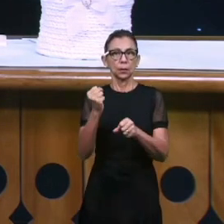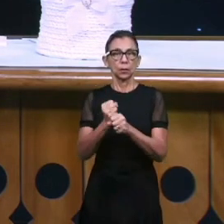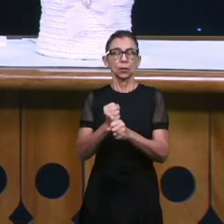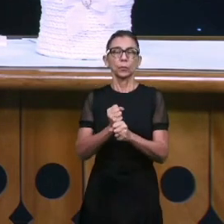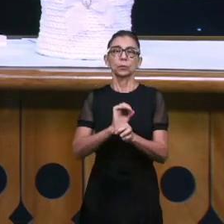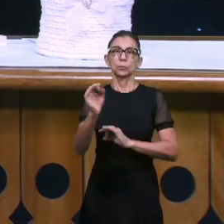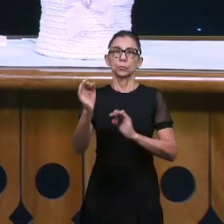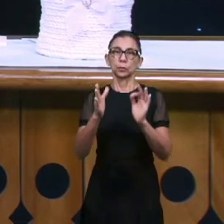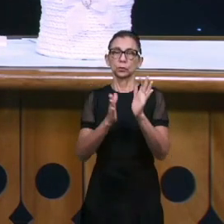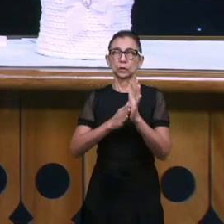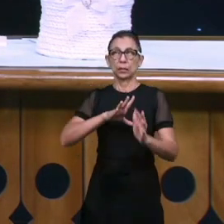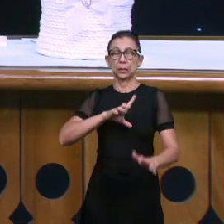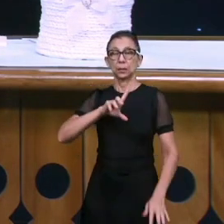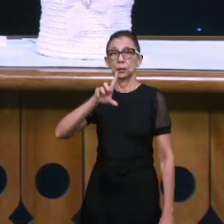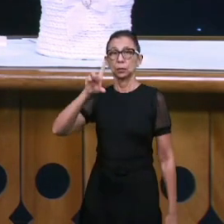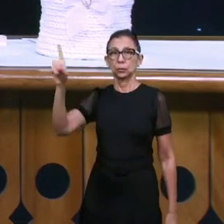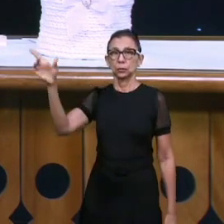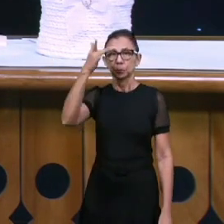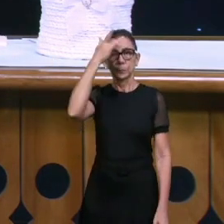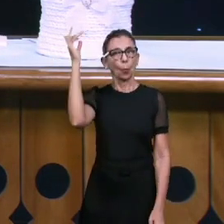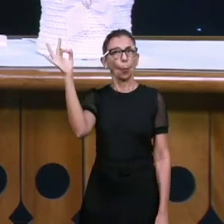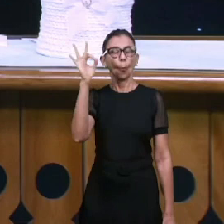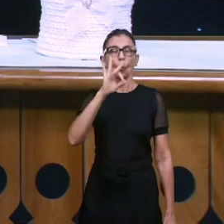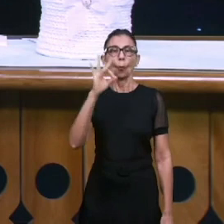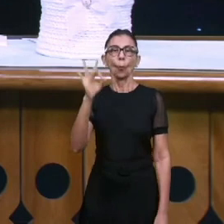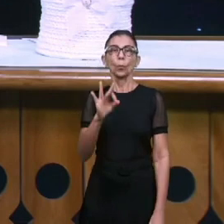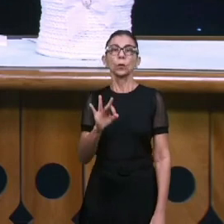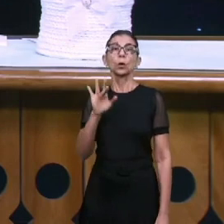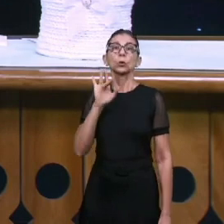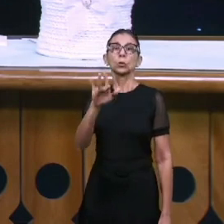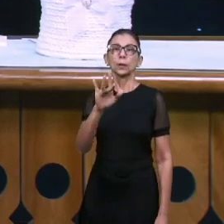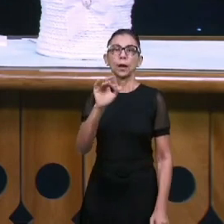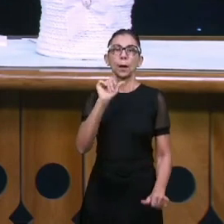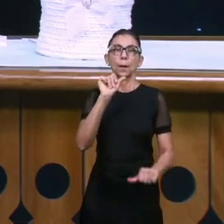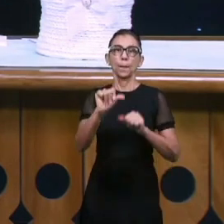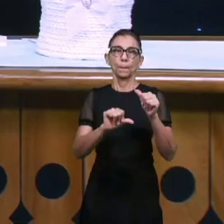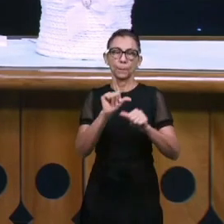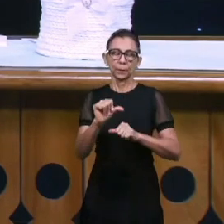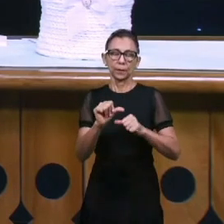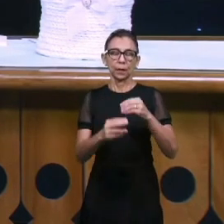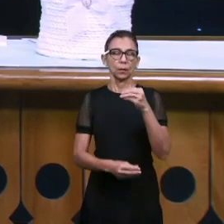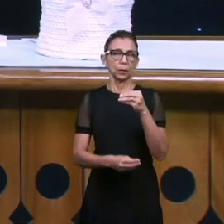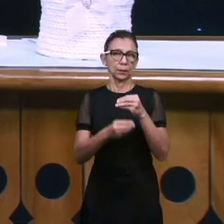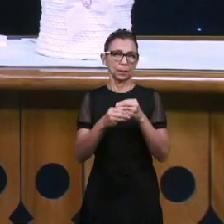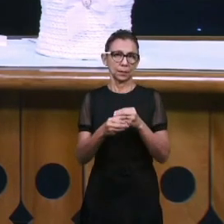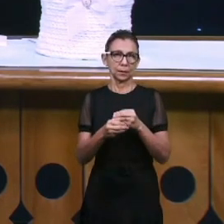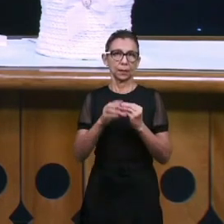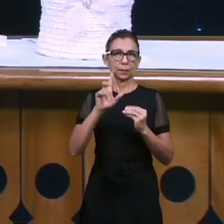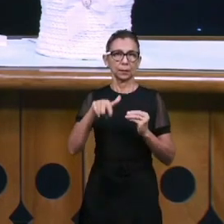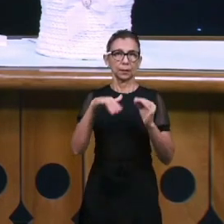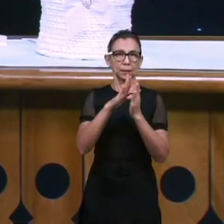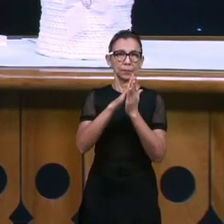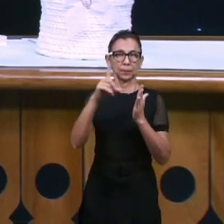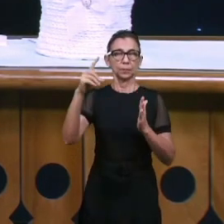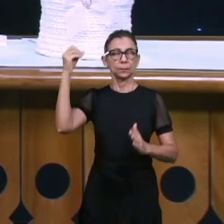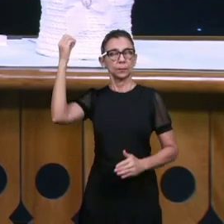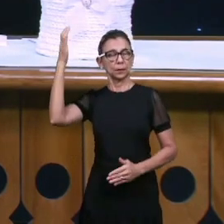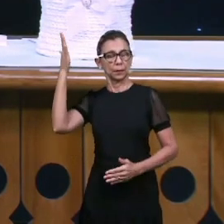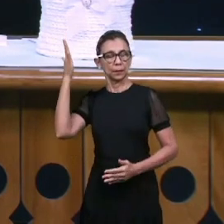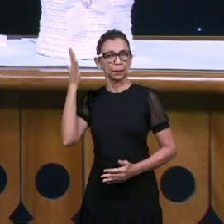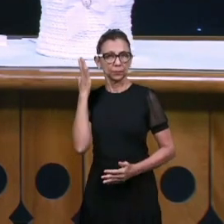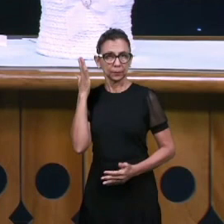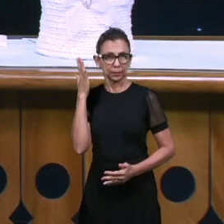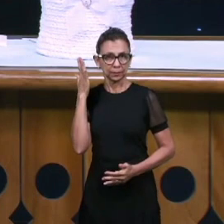Espíritu, en lo que es el poder de la sangre de Jesús, en aquello que es la palabra revelada.